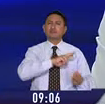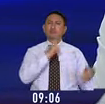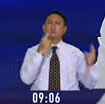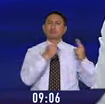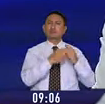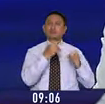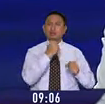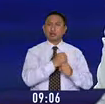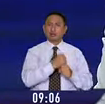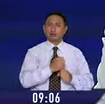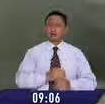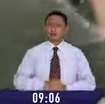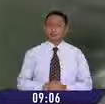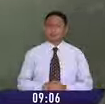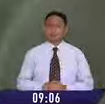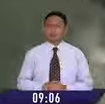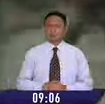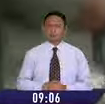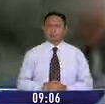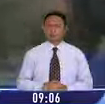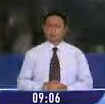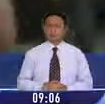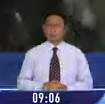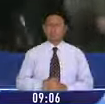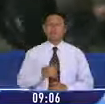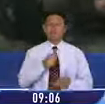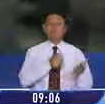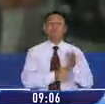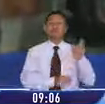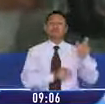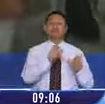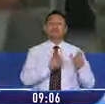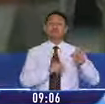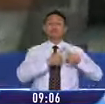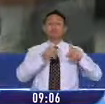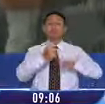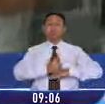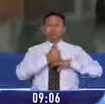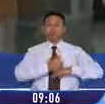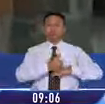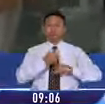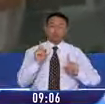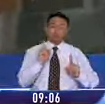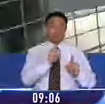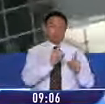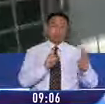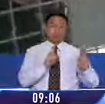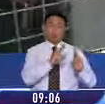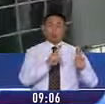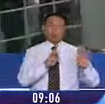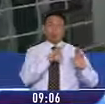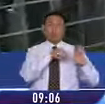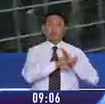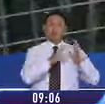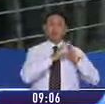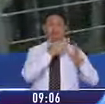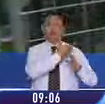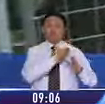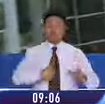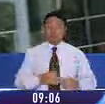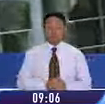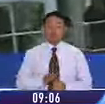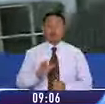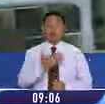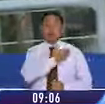laboral. De a poco fueron llegando los ministros de las diferentes carteras de Estado al Palacio de Carondelet. Mantuvieron una reunión con